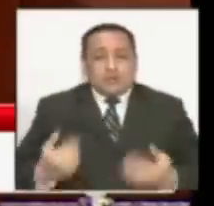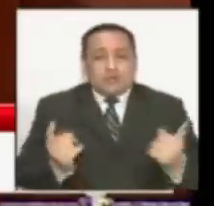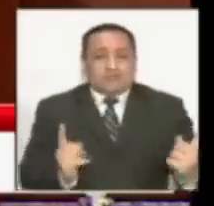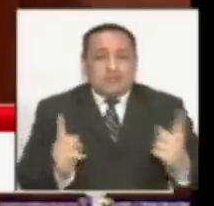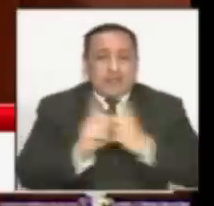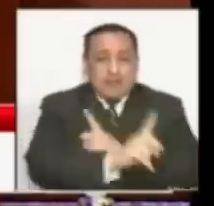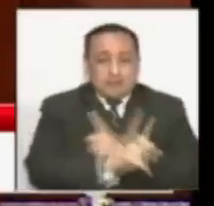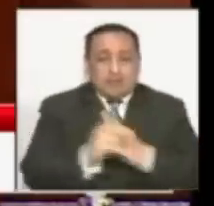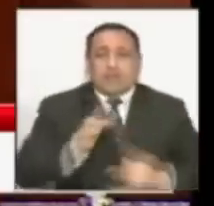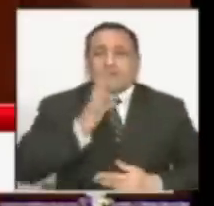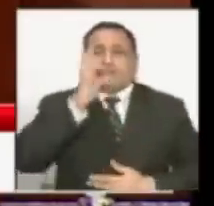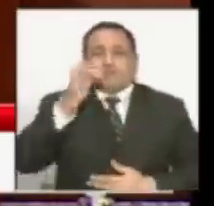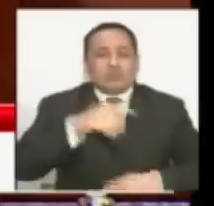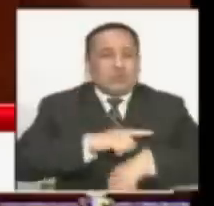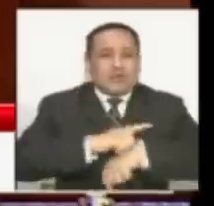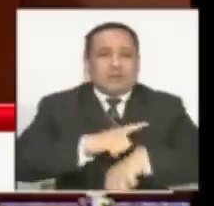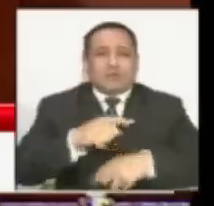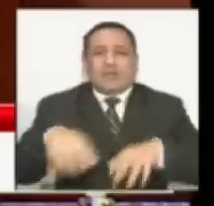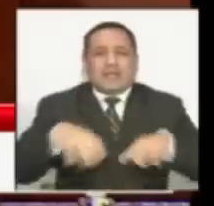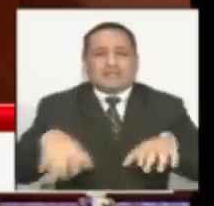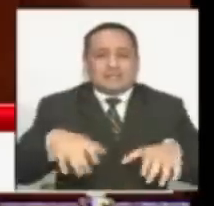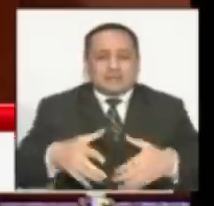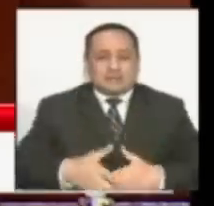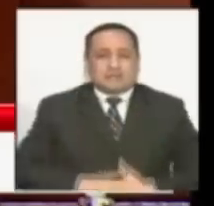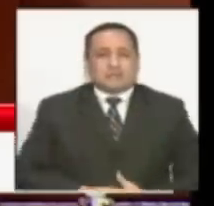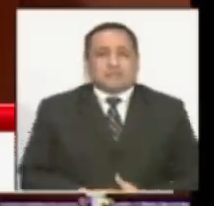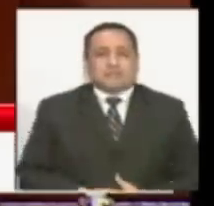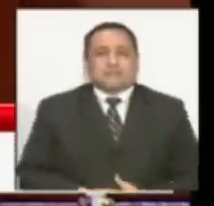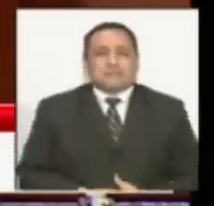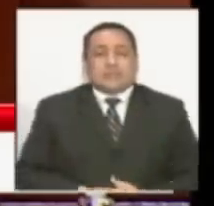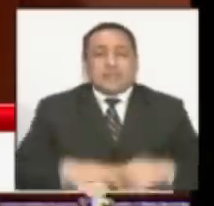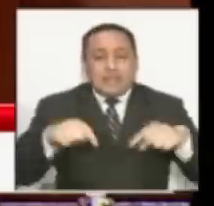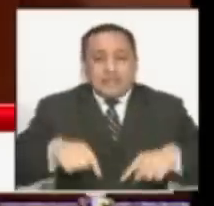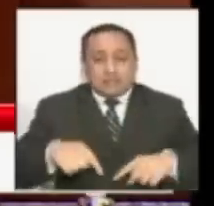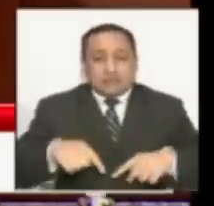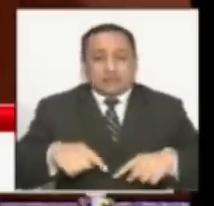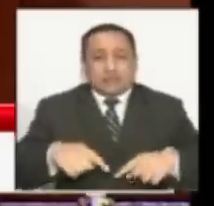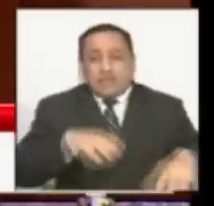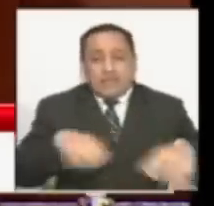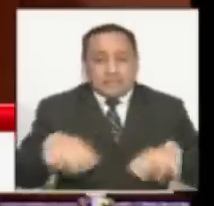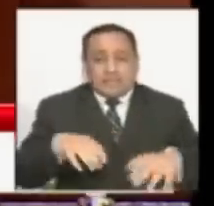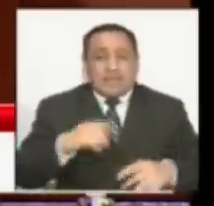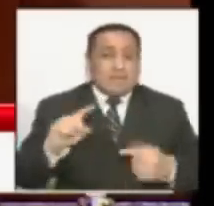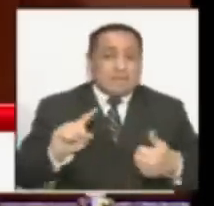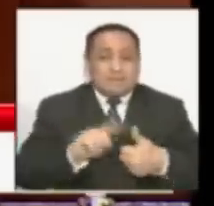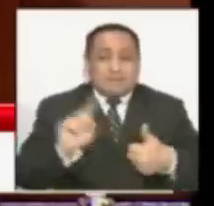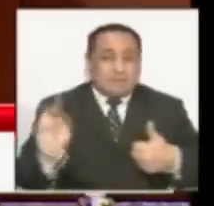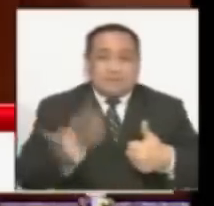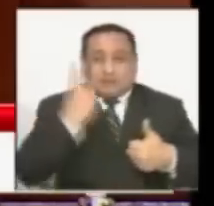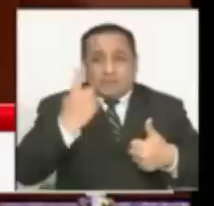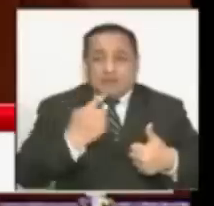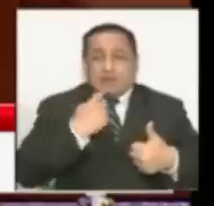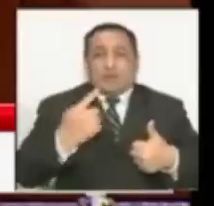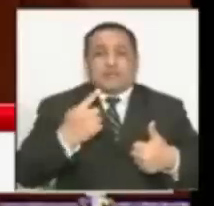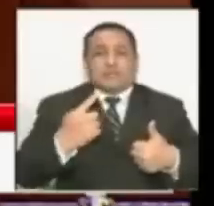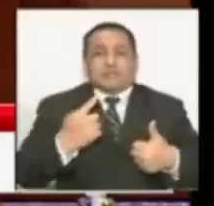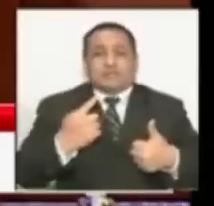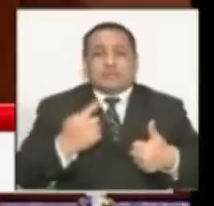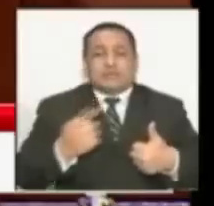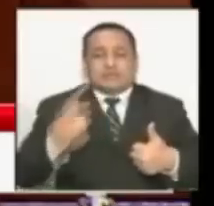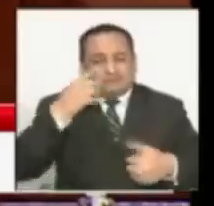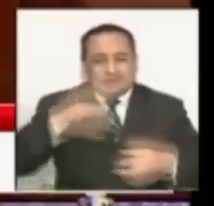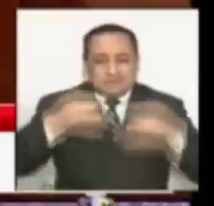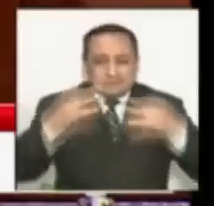transición en el futuro inmediato. Estos desafíos, el primero de estos desafíos